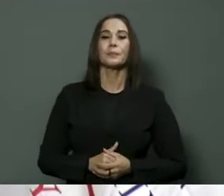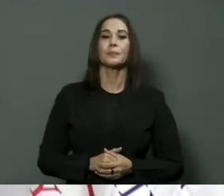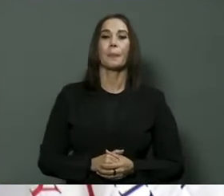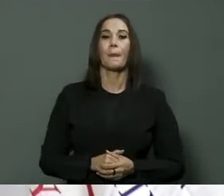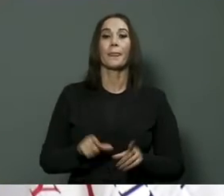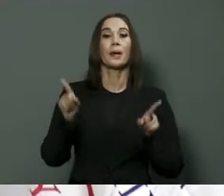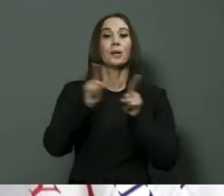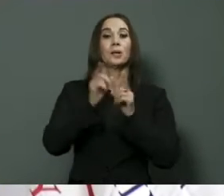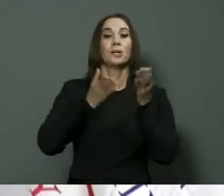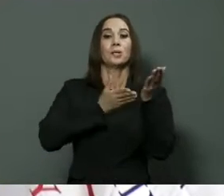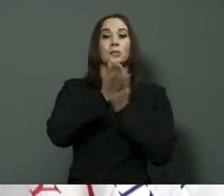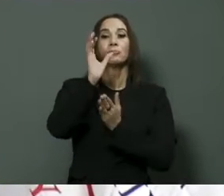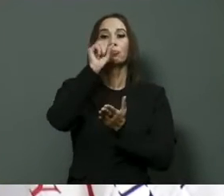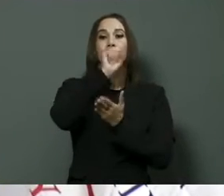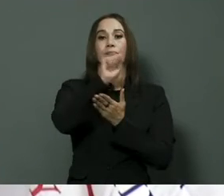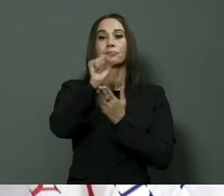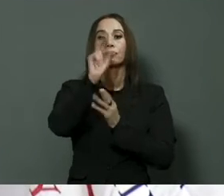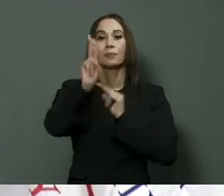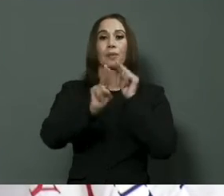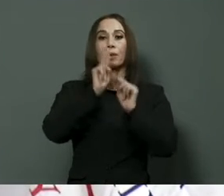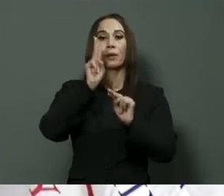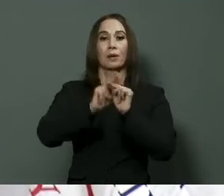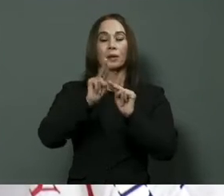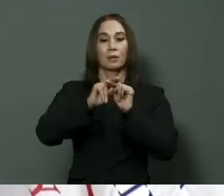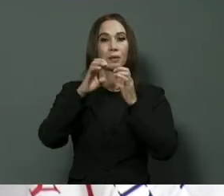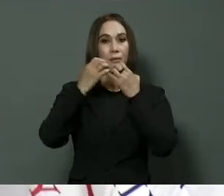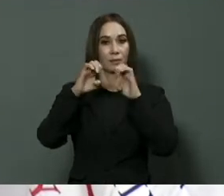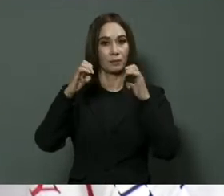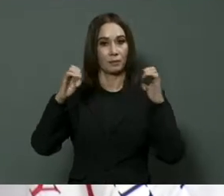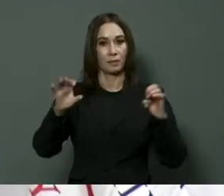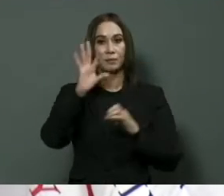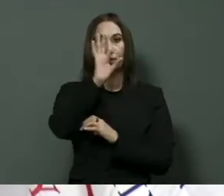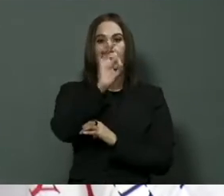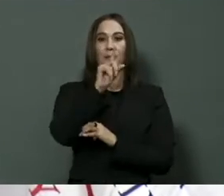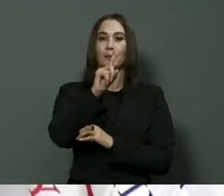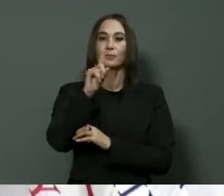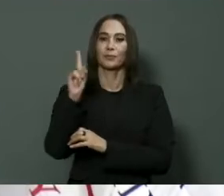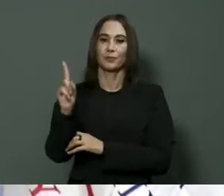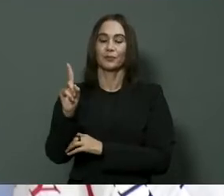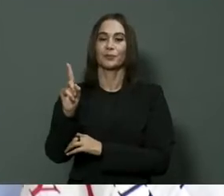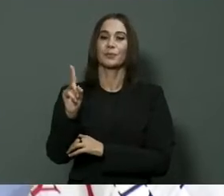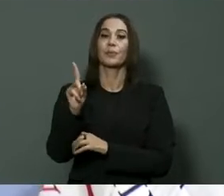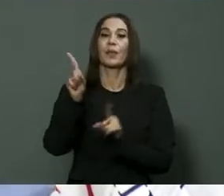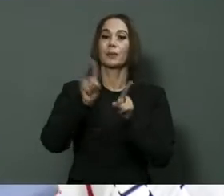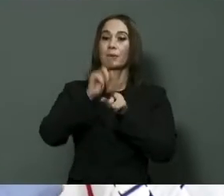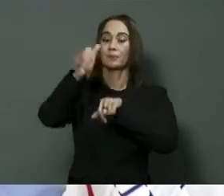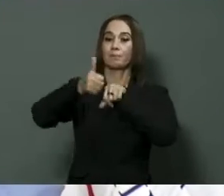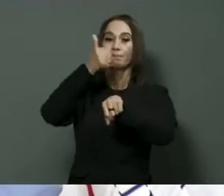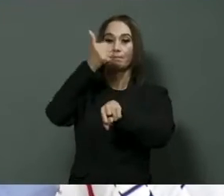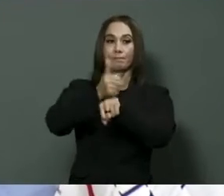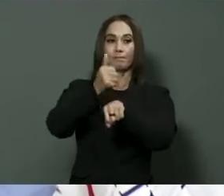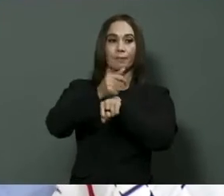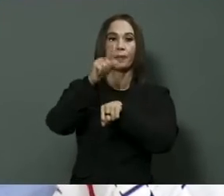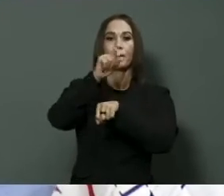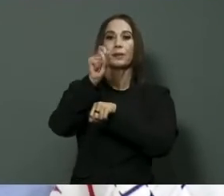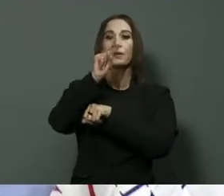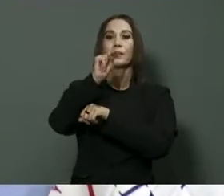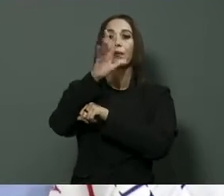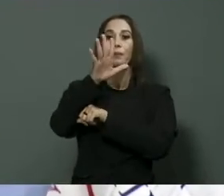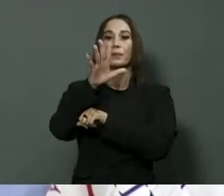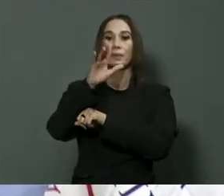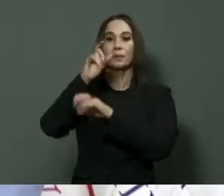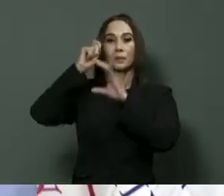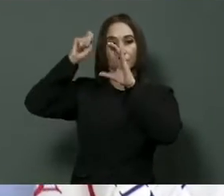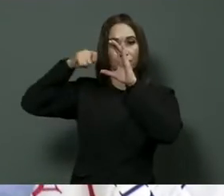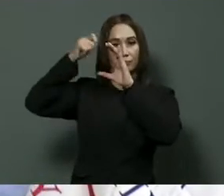a través del Sistema Nacional de Emergencia 911 será instalada 125